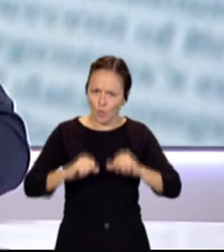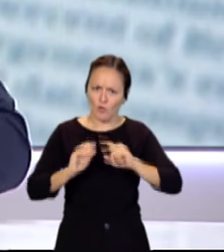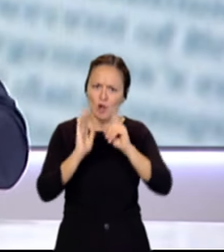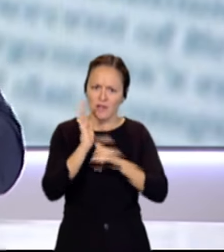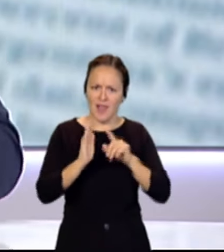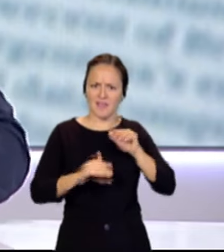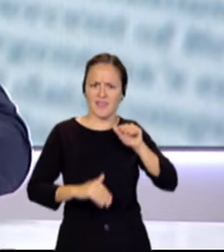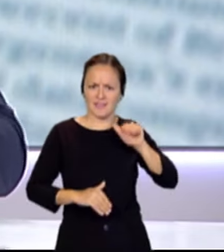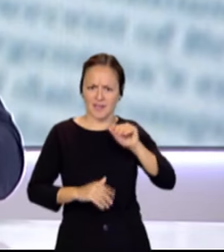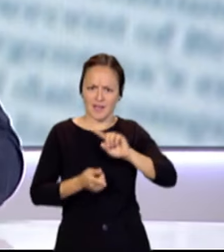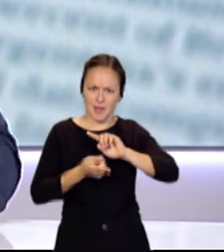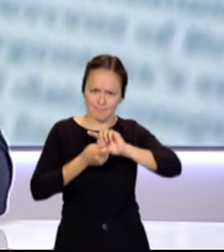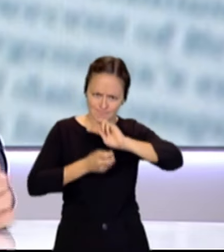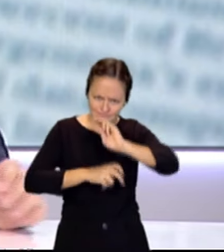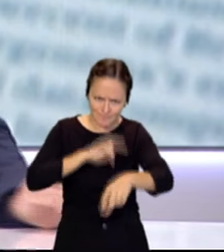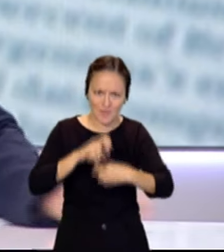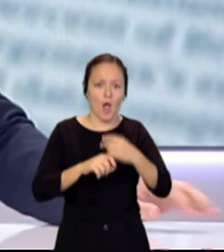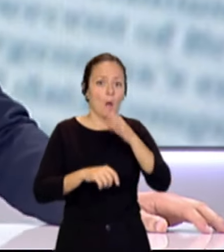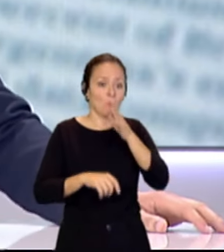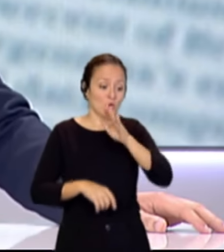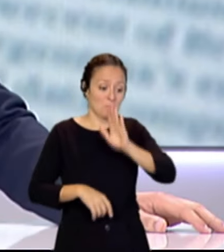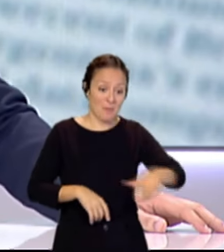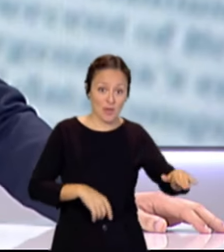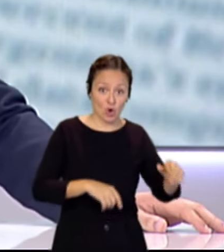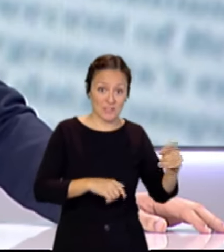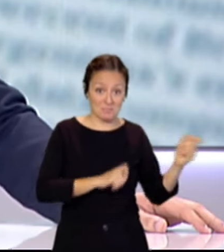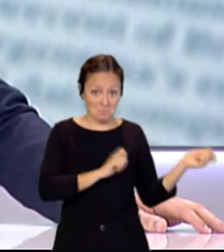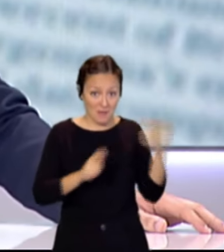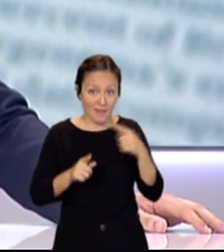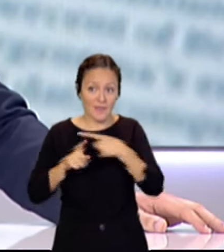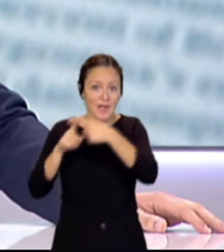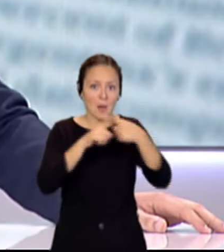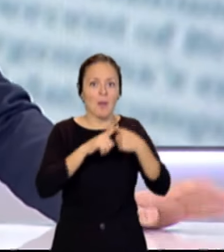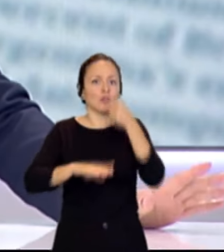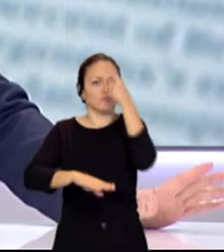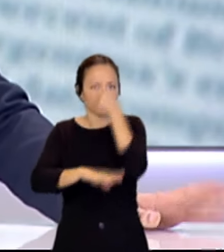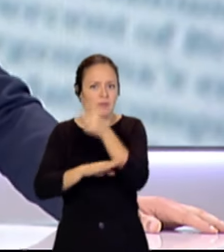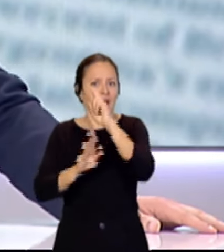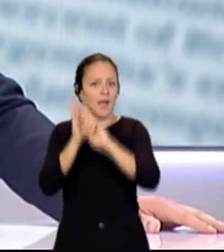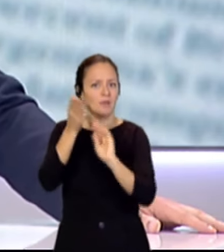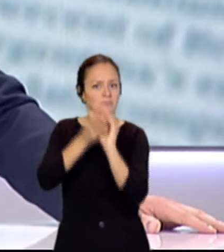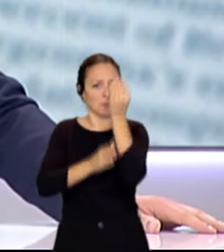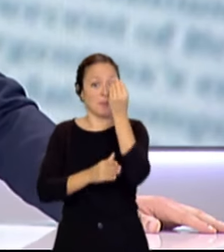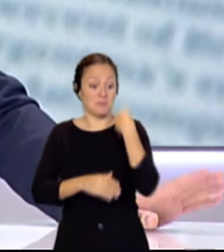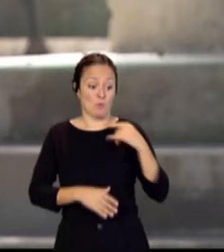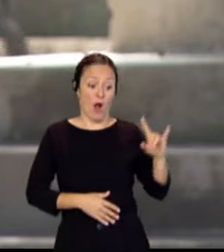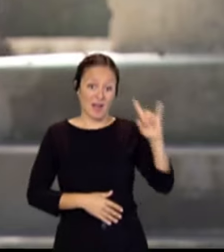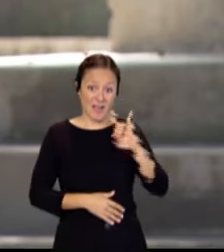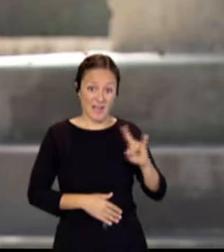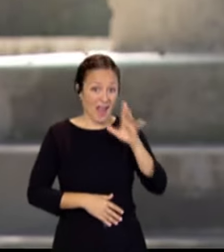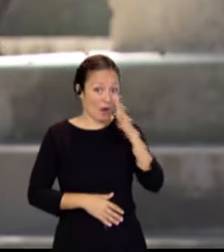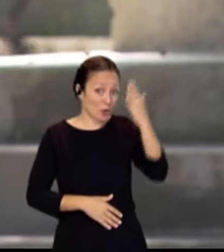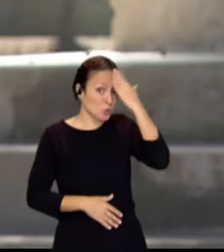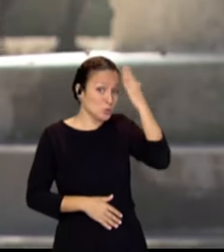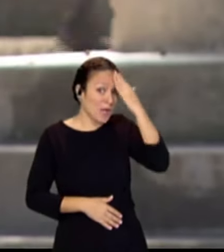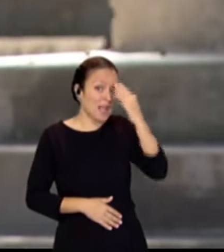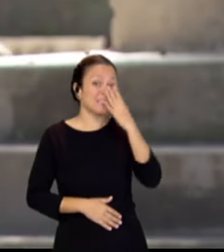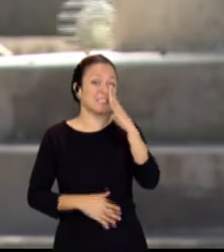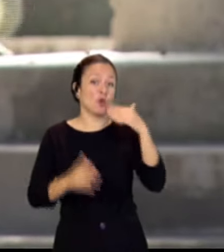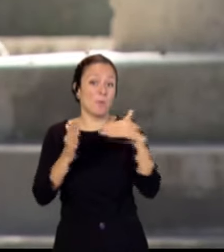en un reparto reglado obligatorio de los menores migrantes por todas las comunidades autónomas el archipiélago tutela en estos momentos a